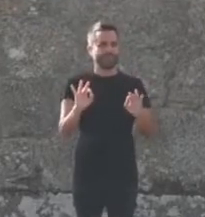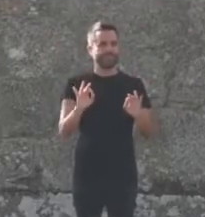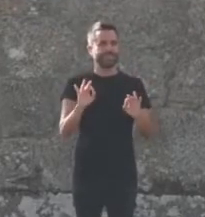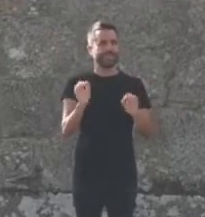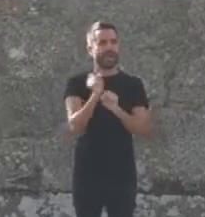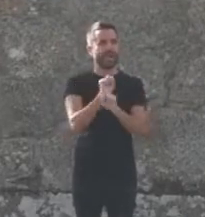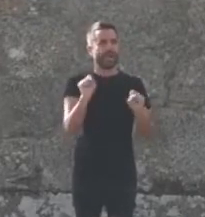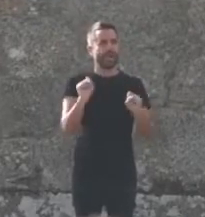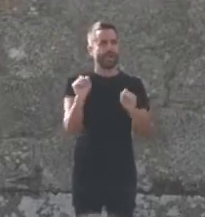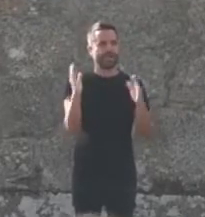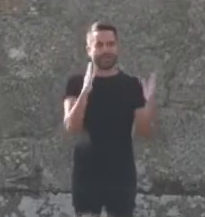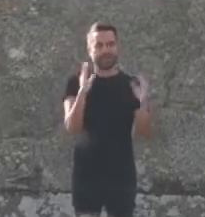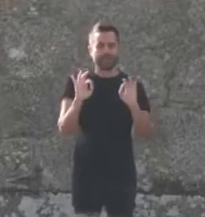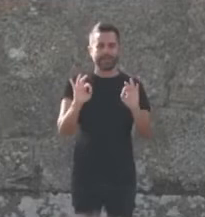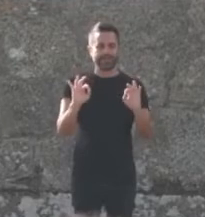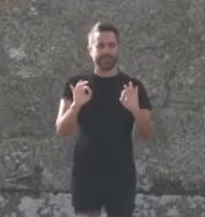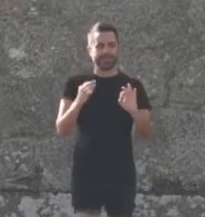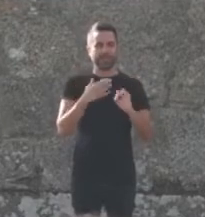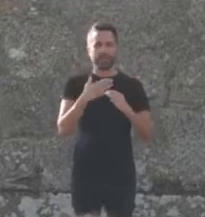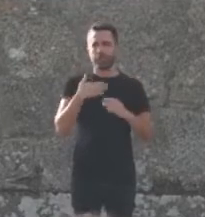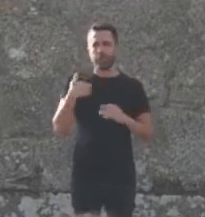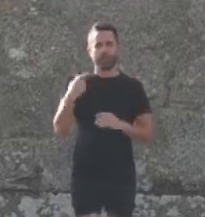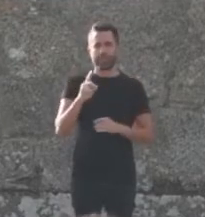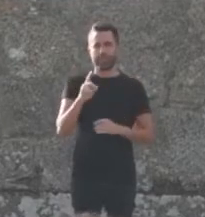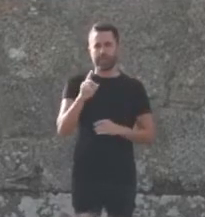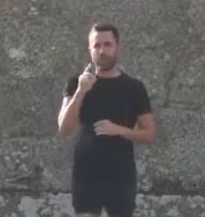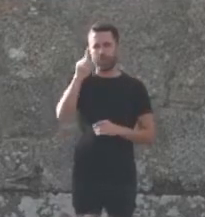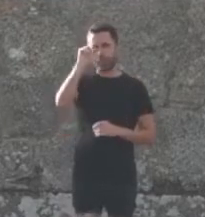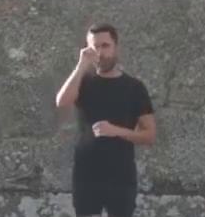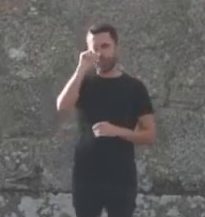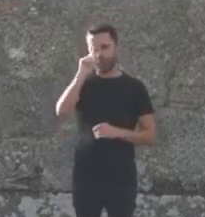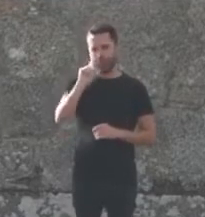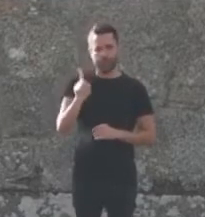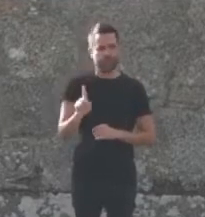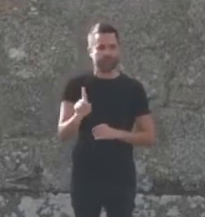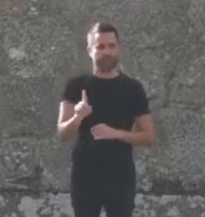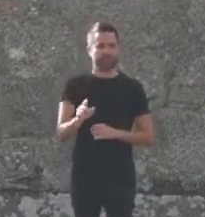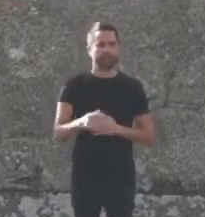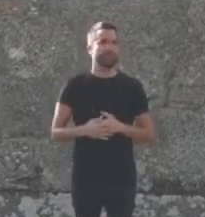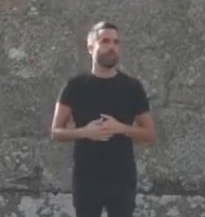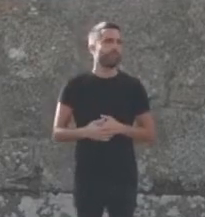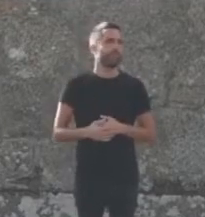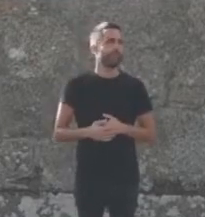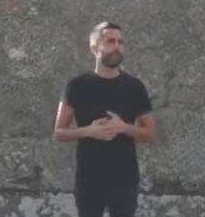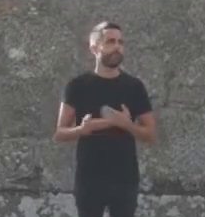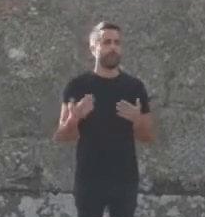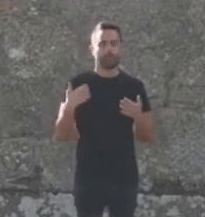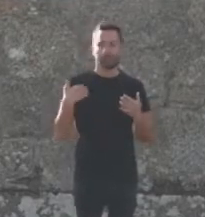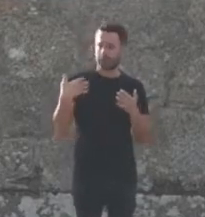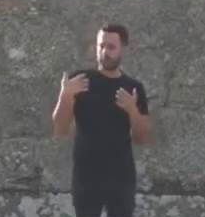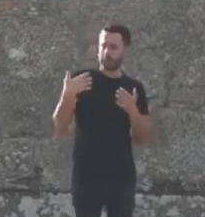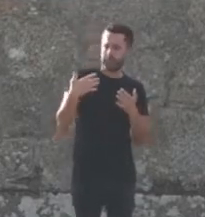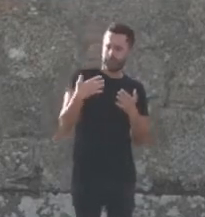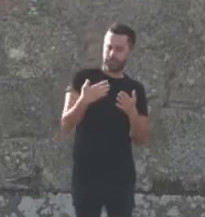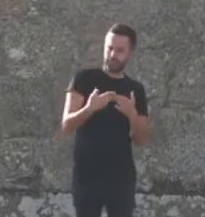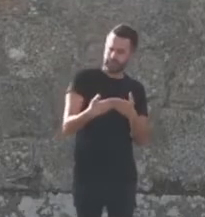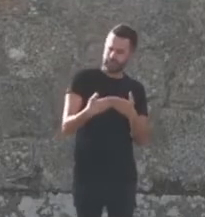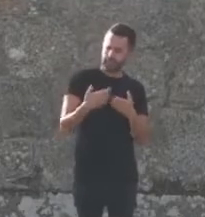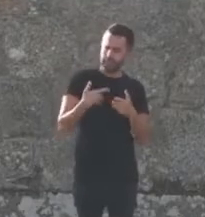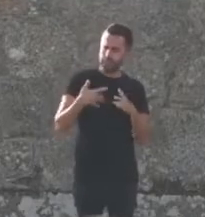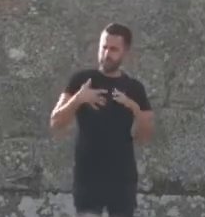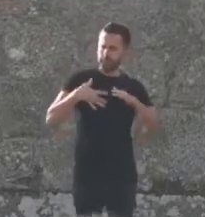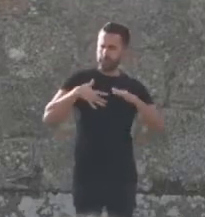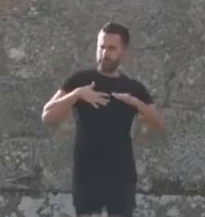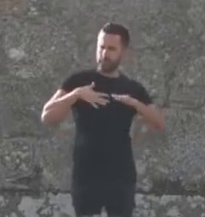quiera o no lo sepa. En los últimos años decía que se están moviendo os marcos, e